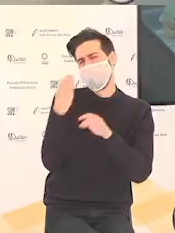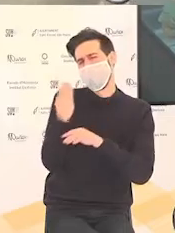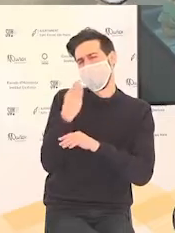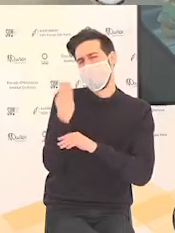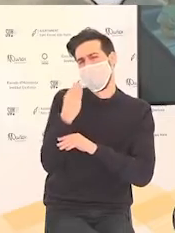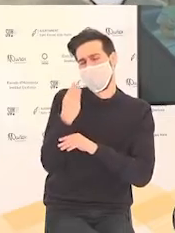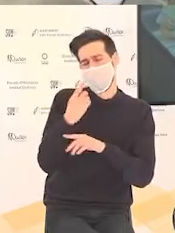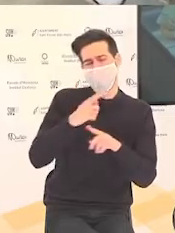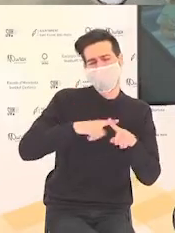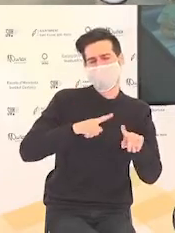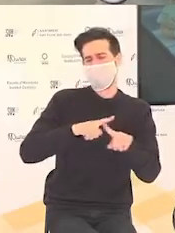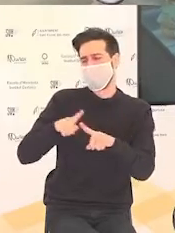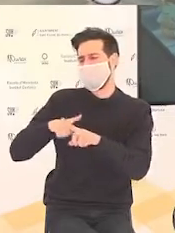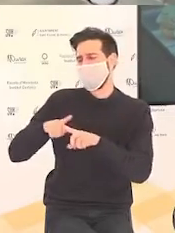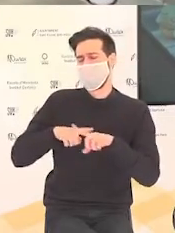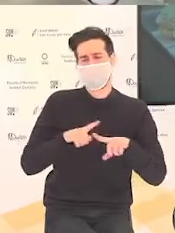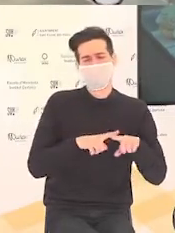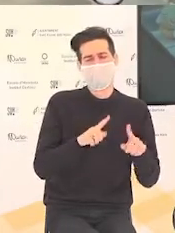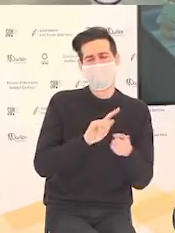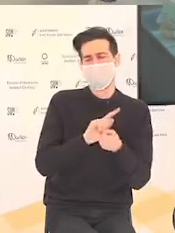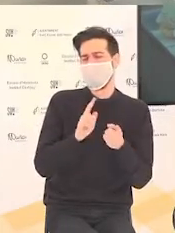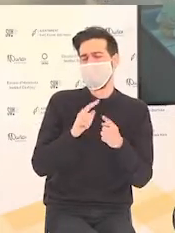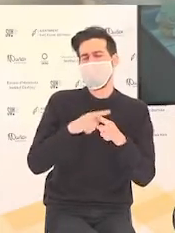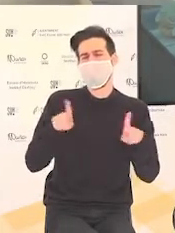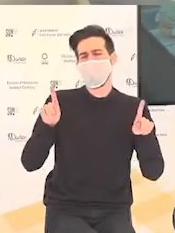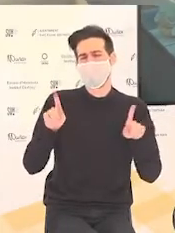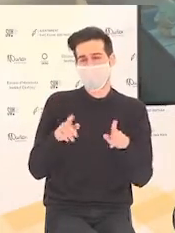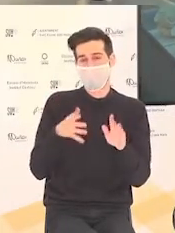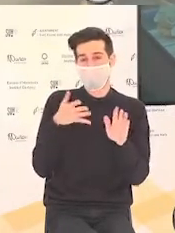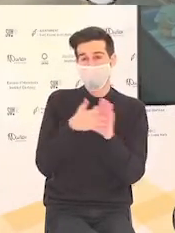simétrico, porque perdemos parte de su belleza.